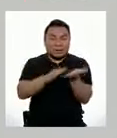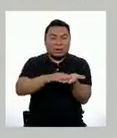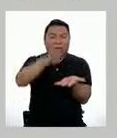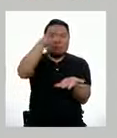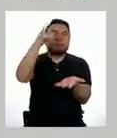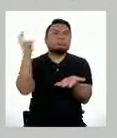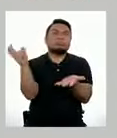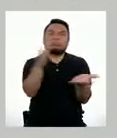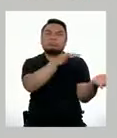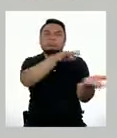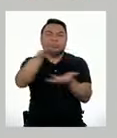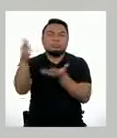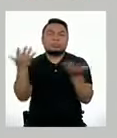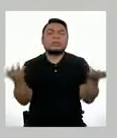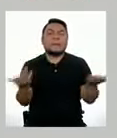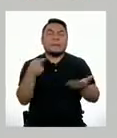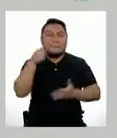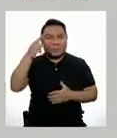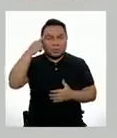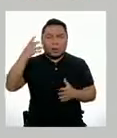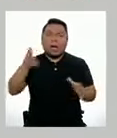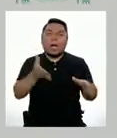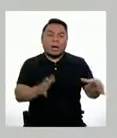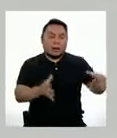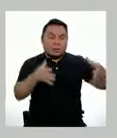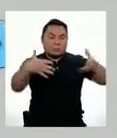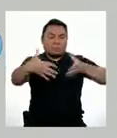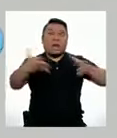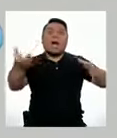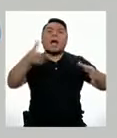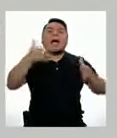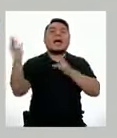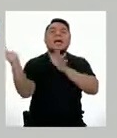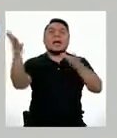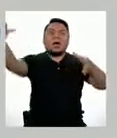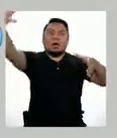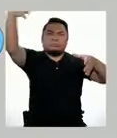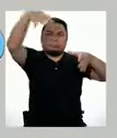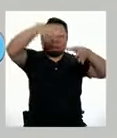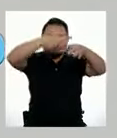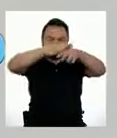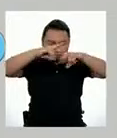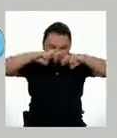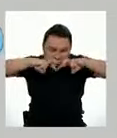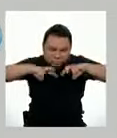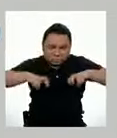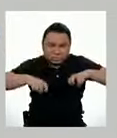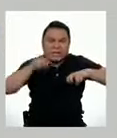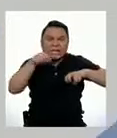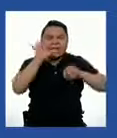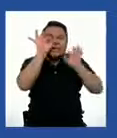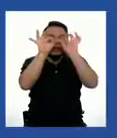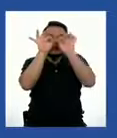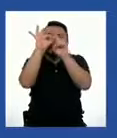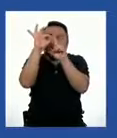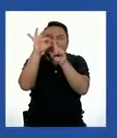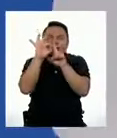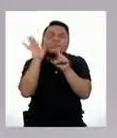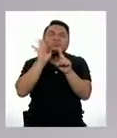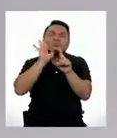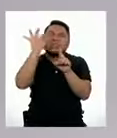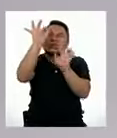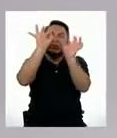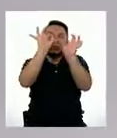contenida en un cubo que tiene 1 metro de arista. Te preguntarás, ¿Qué componen estas partículas